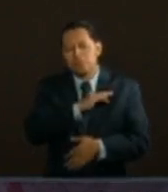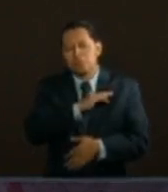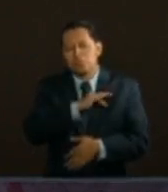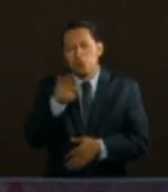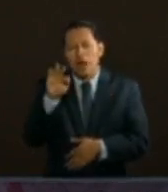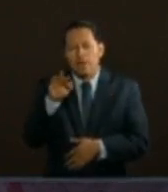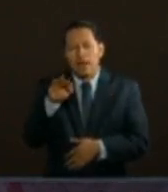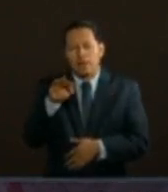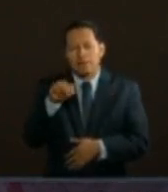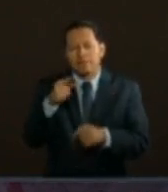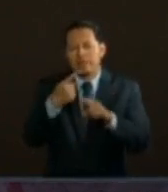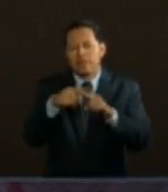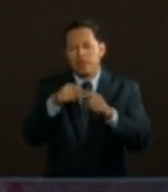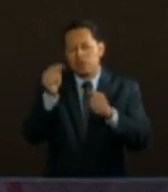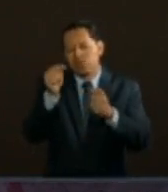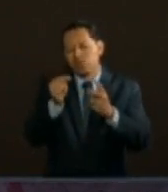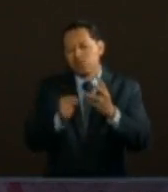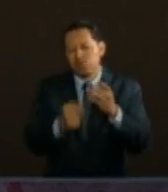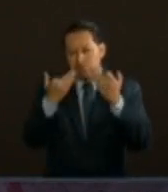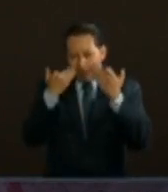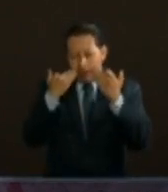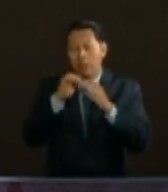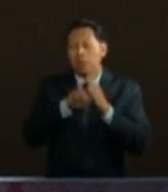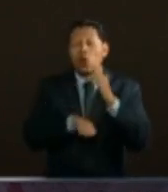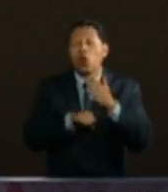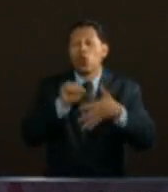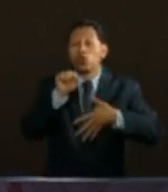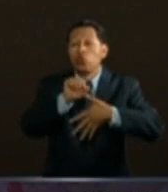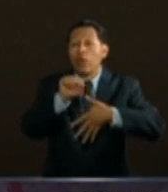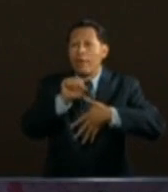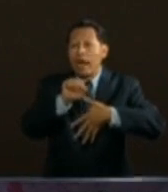botones. En Sudamérica, que no tuvieron